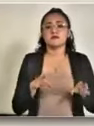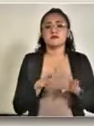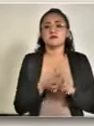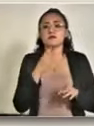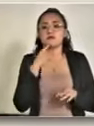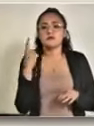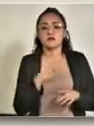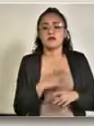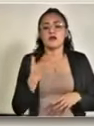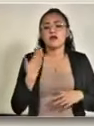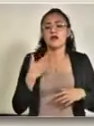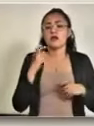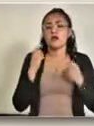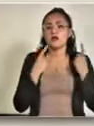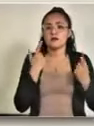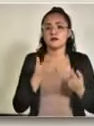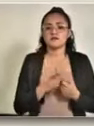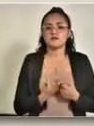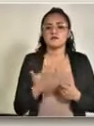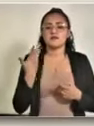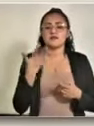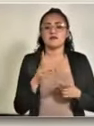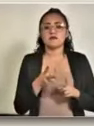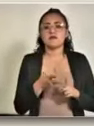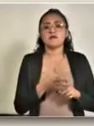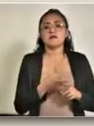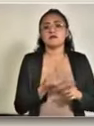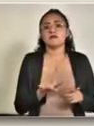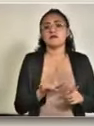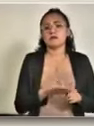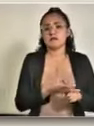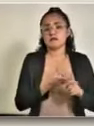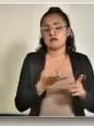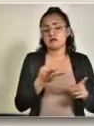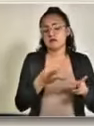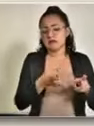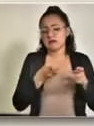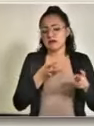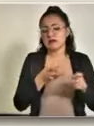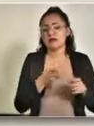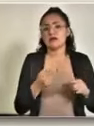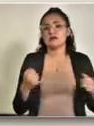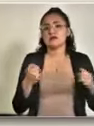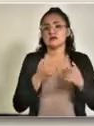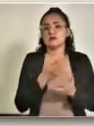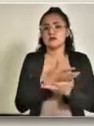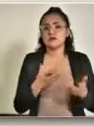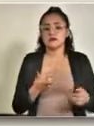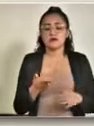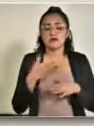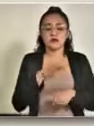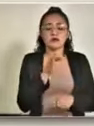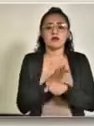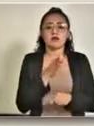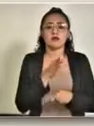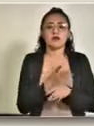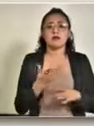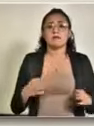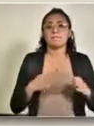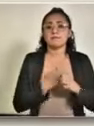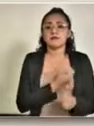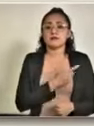que al menos ha habido 10 atracos a las instituciones públicas durante esta